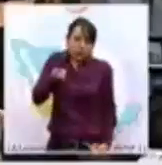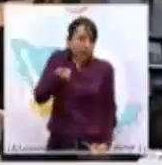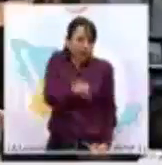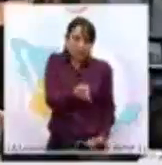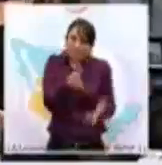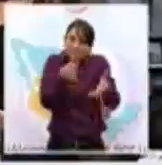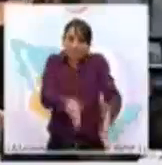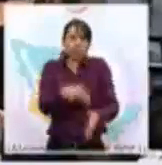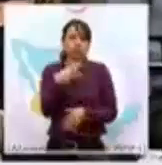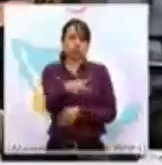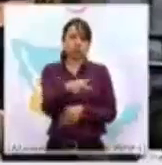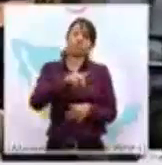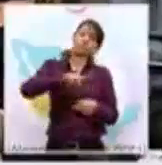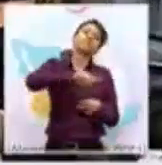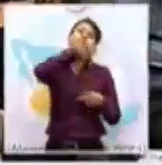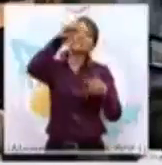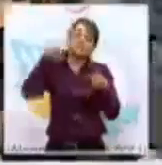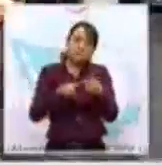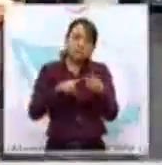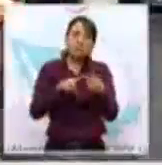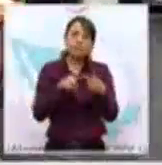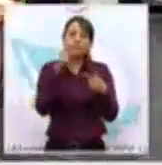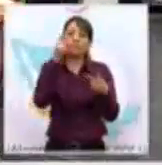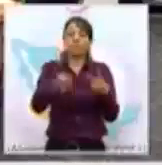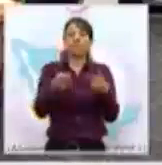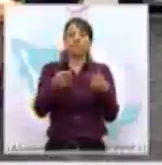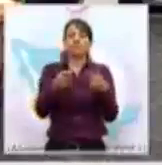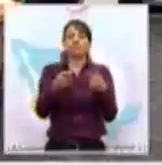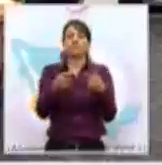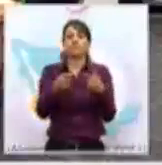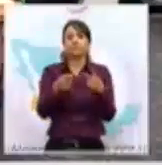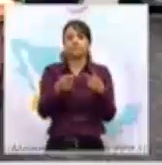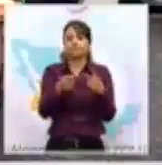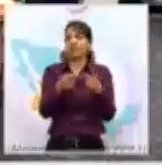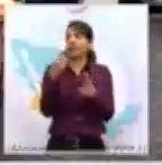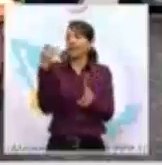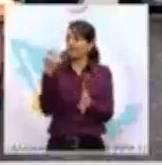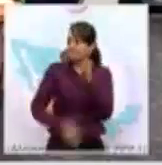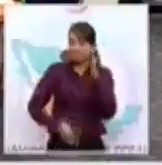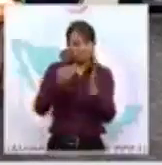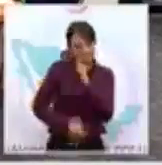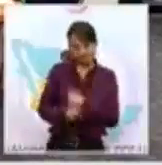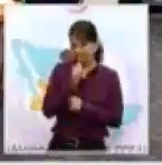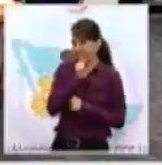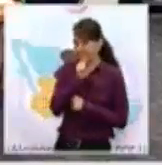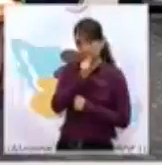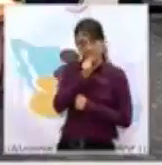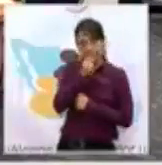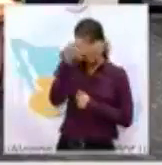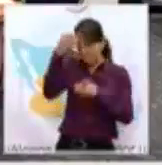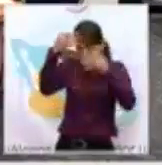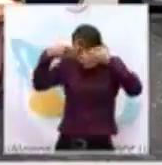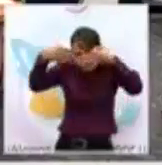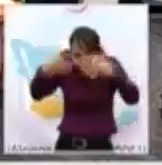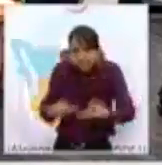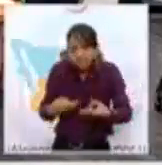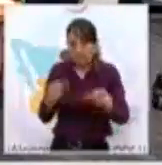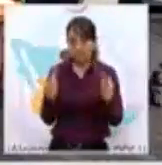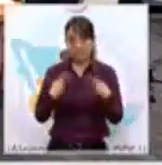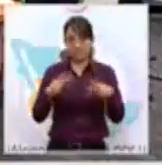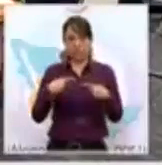segundo, que es un pendiente en el que no trabajamos de manera integral, que es la formación integral de ciudadanía. México tiene muchos habitantes, pero